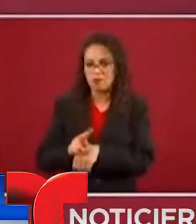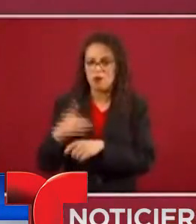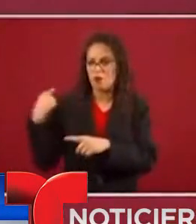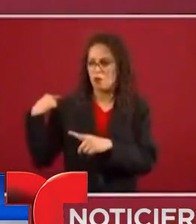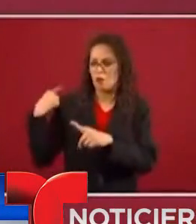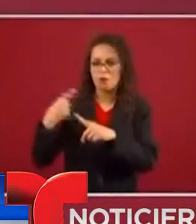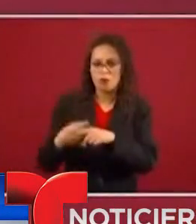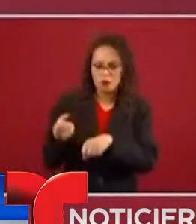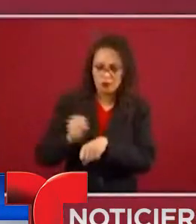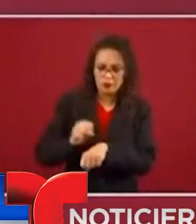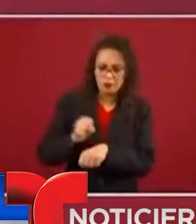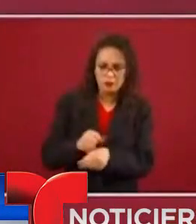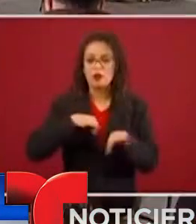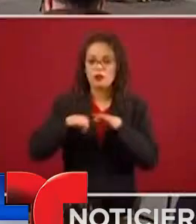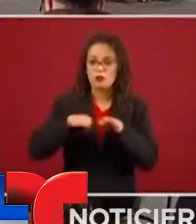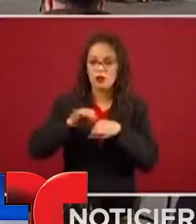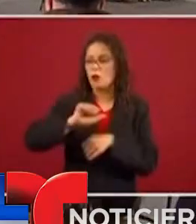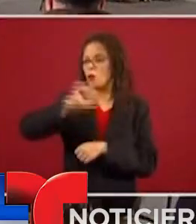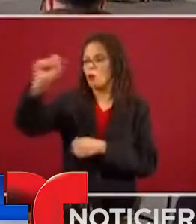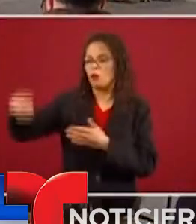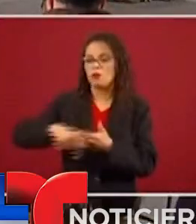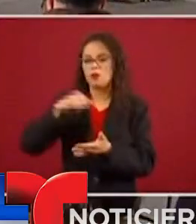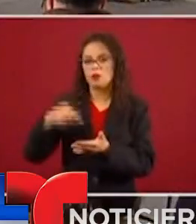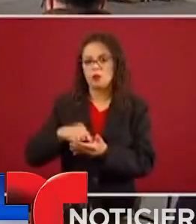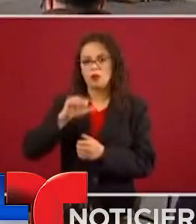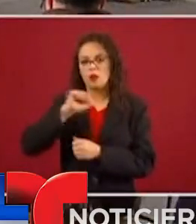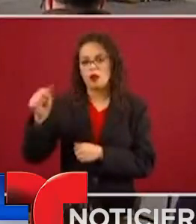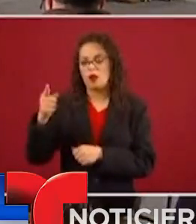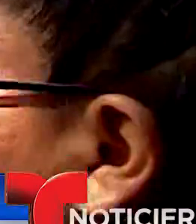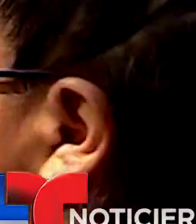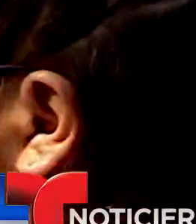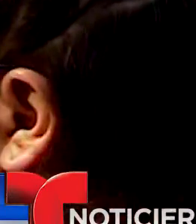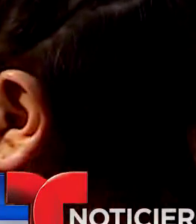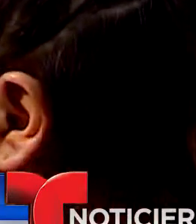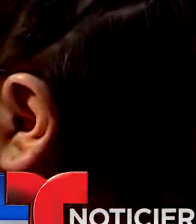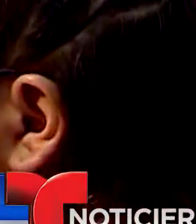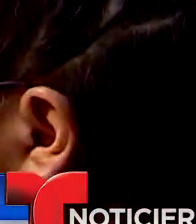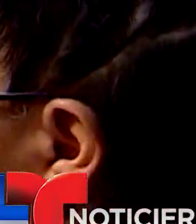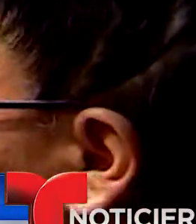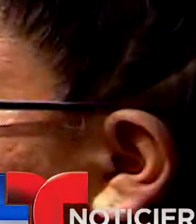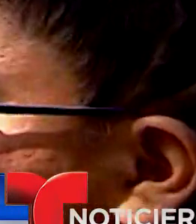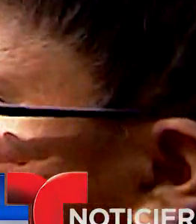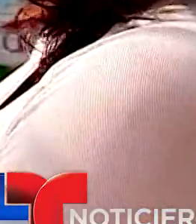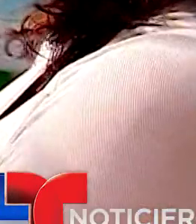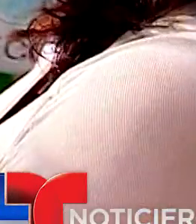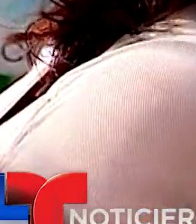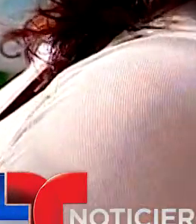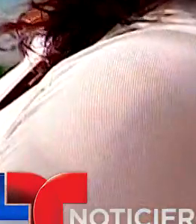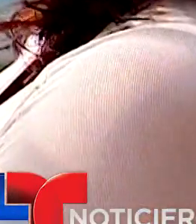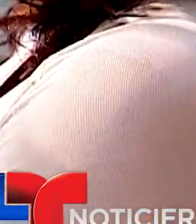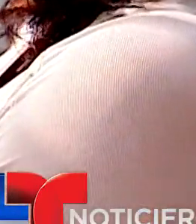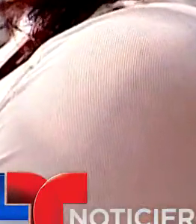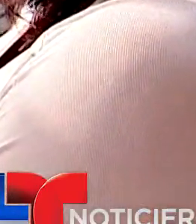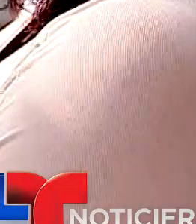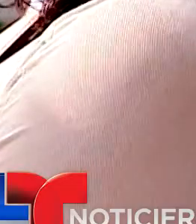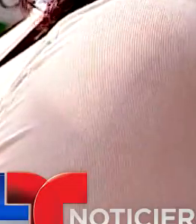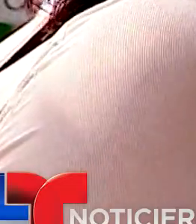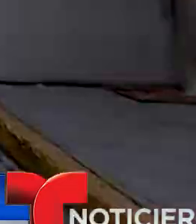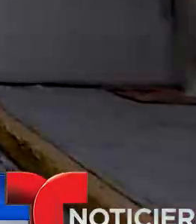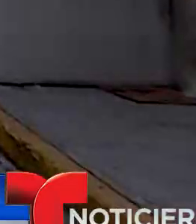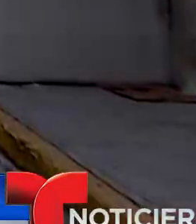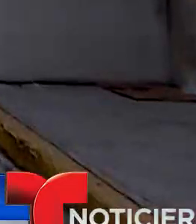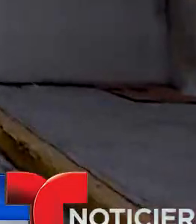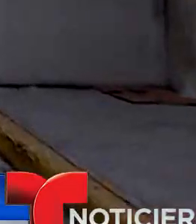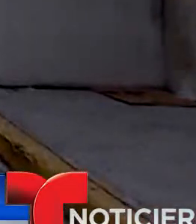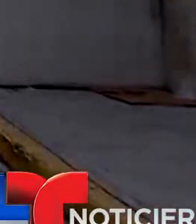es que vino de fuera. El funcionario explicó que continúan investigando la fuente de la propagación, aunque sus sospechas ya confirmaron